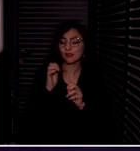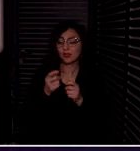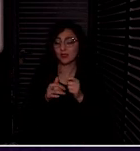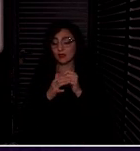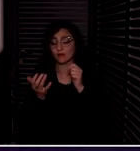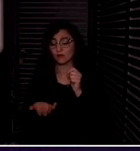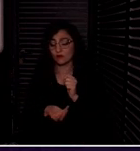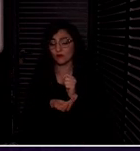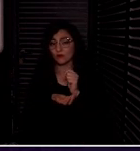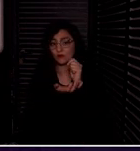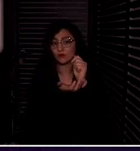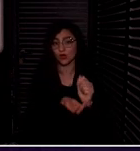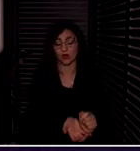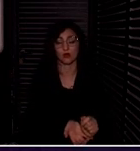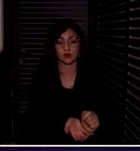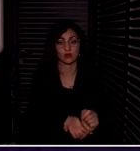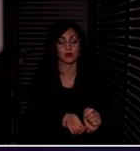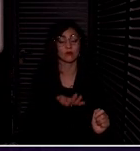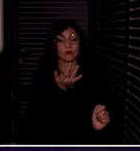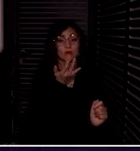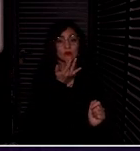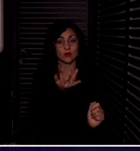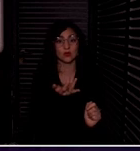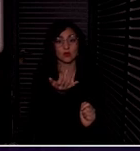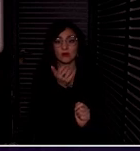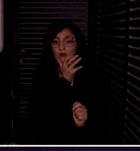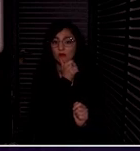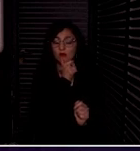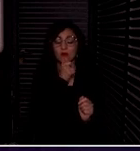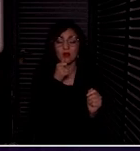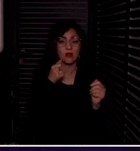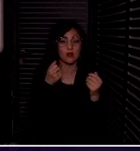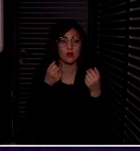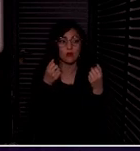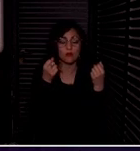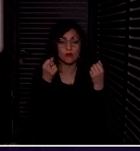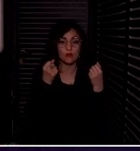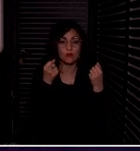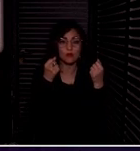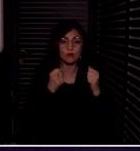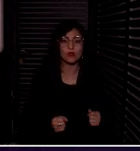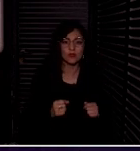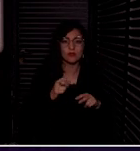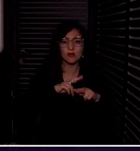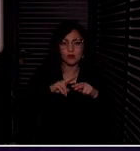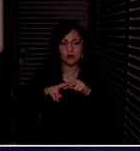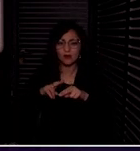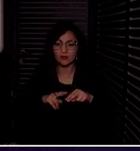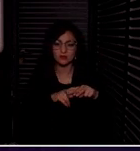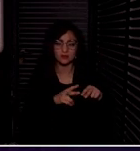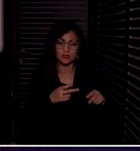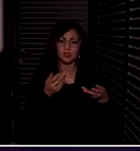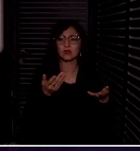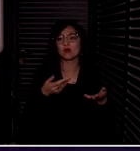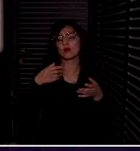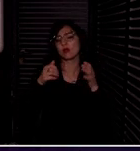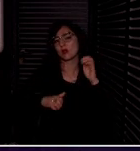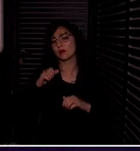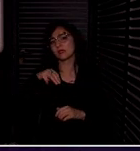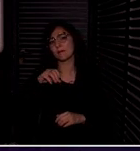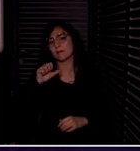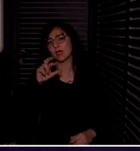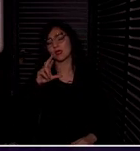económicas y también por posibilidad, que es deseable, sea la Comunidad Andina de Naciones, sea Mercosur o